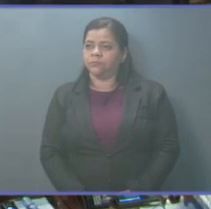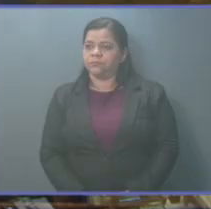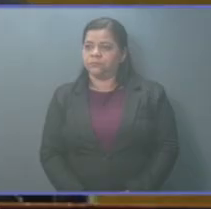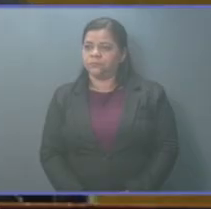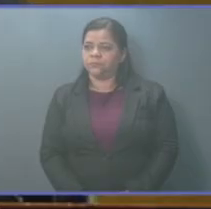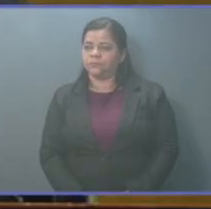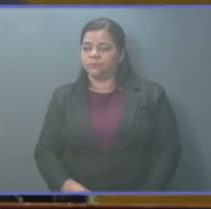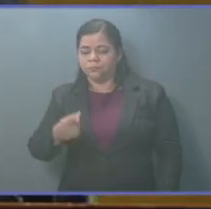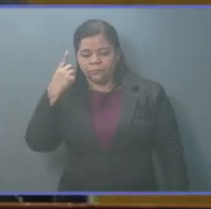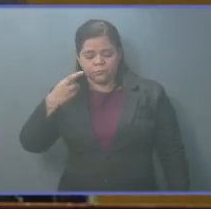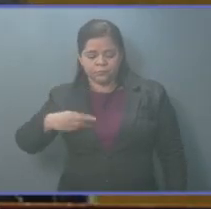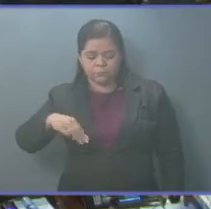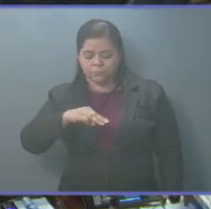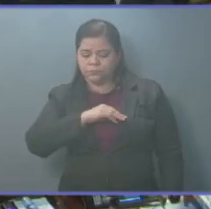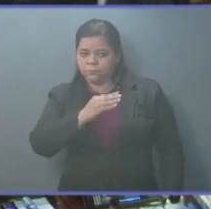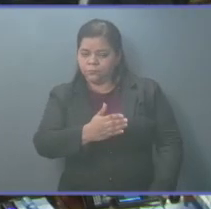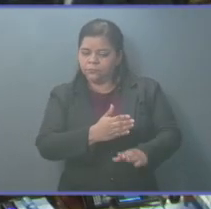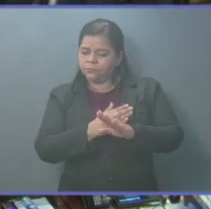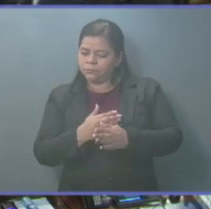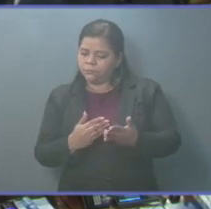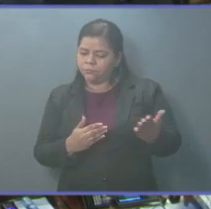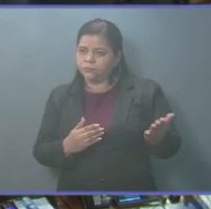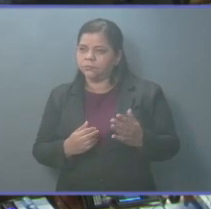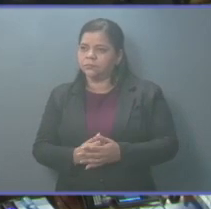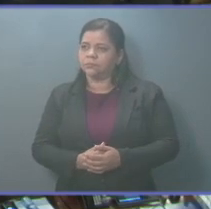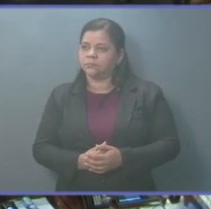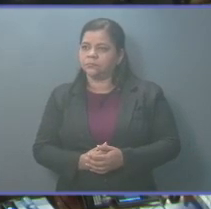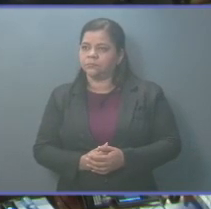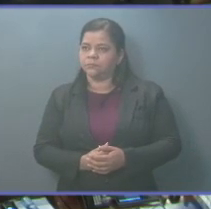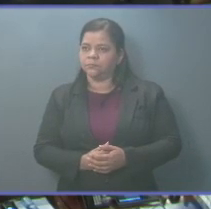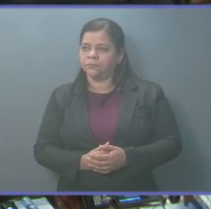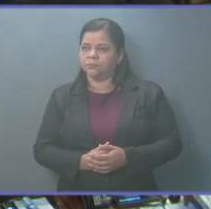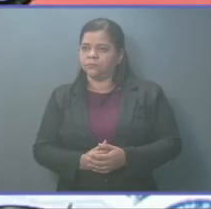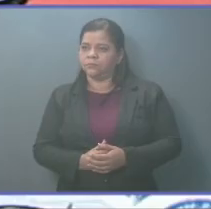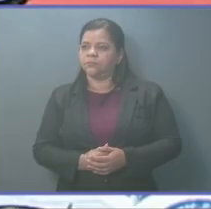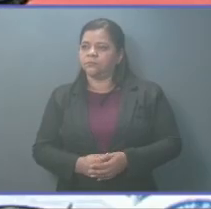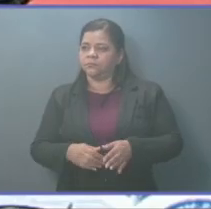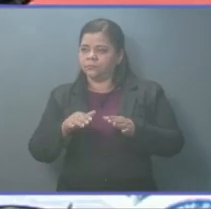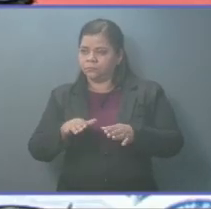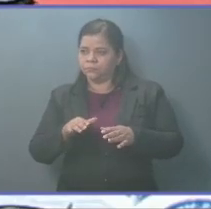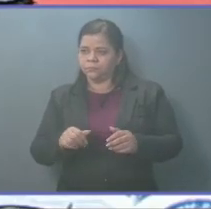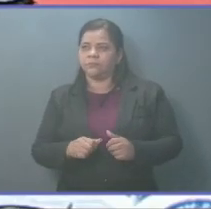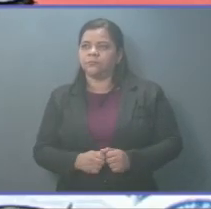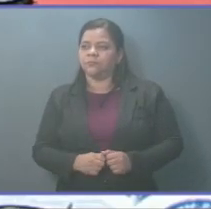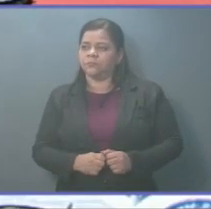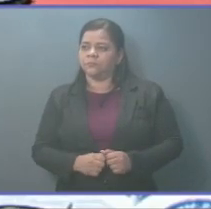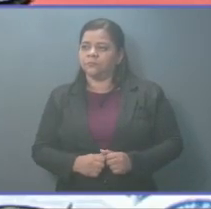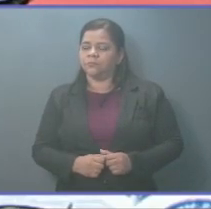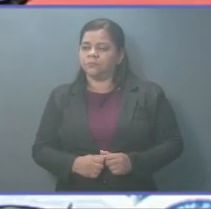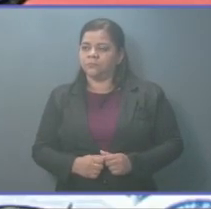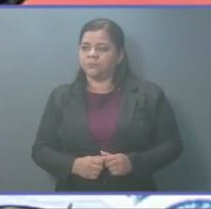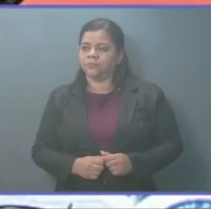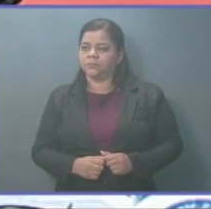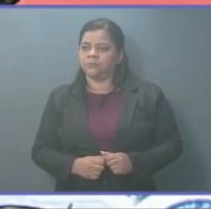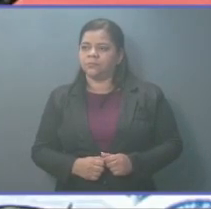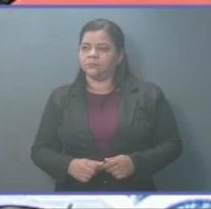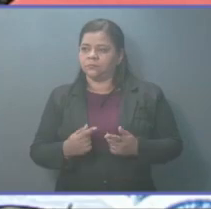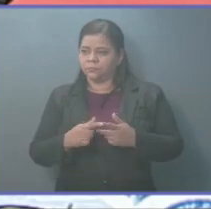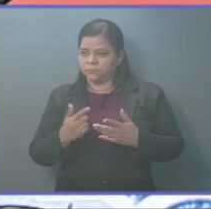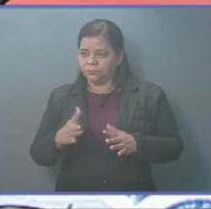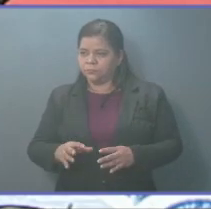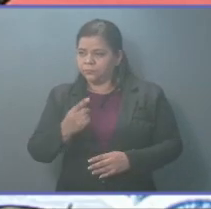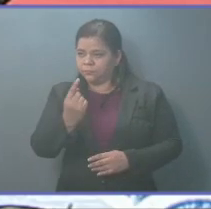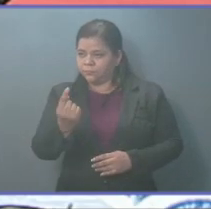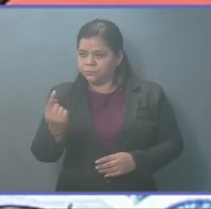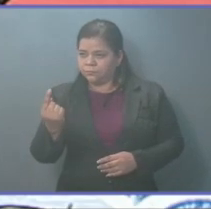Señor Ministro de la Defensa. Bueno, de ahí mencionaba que las